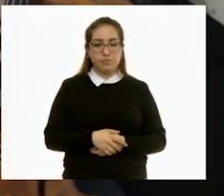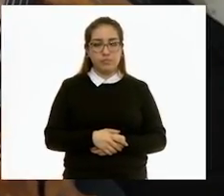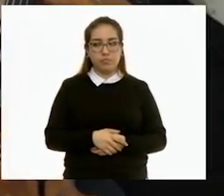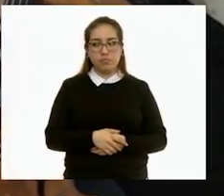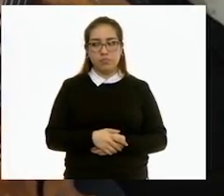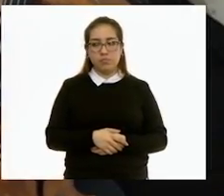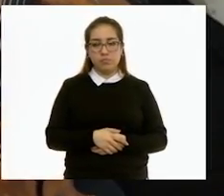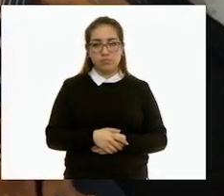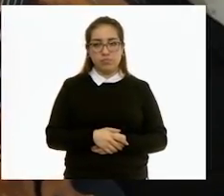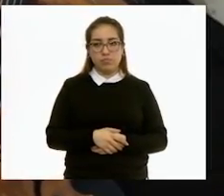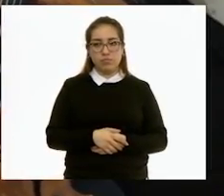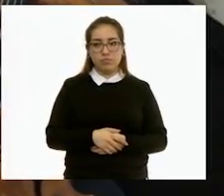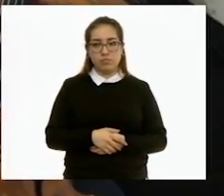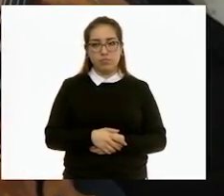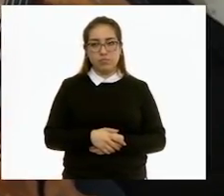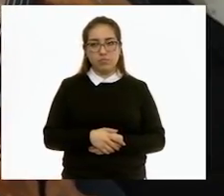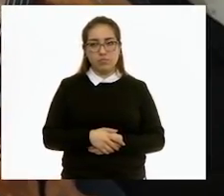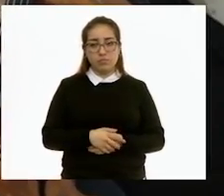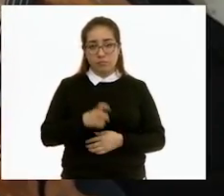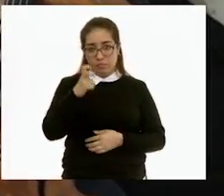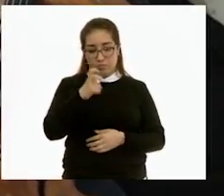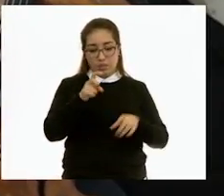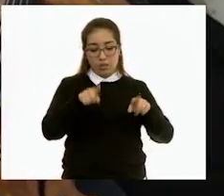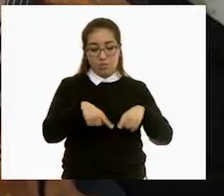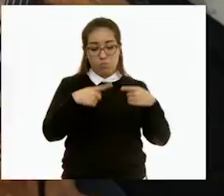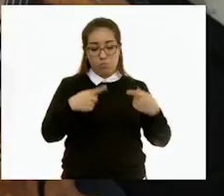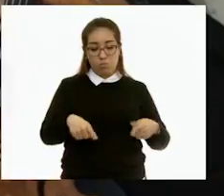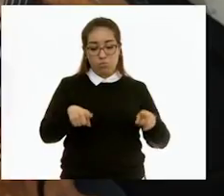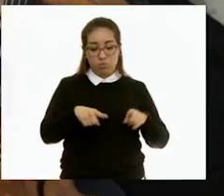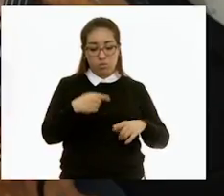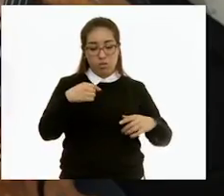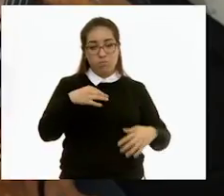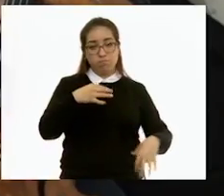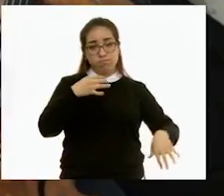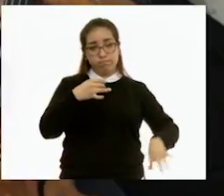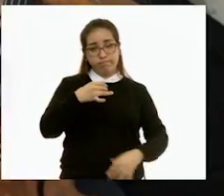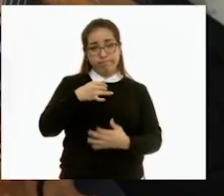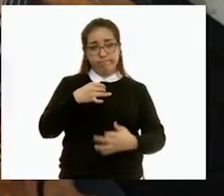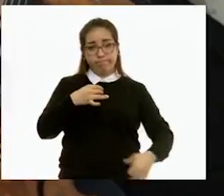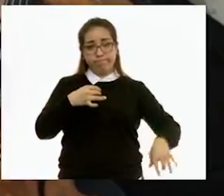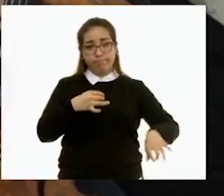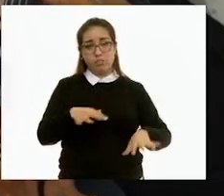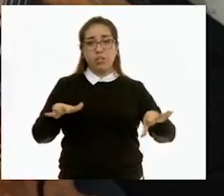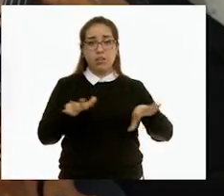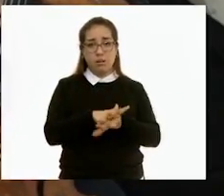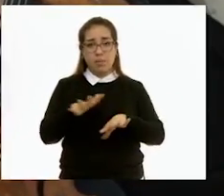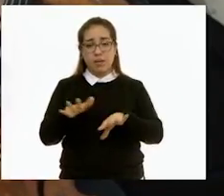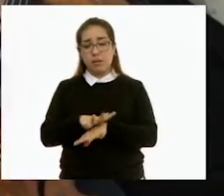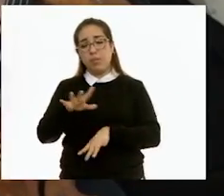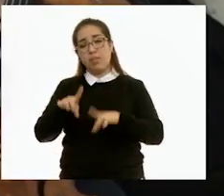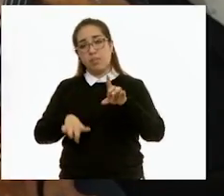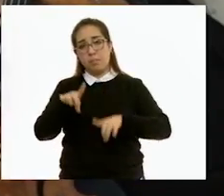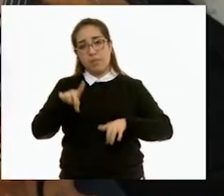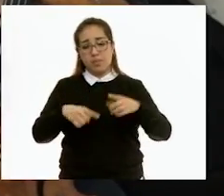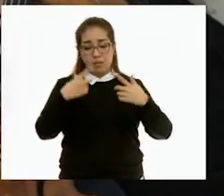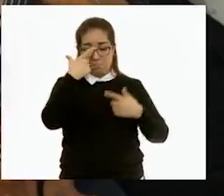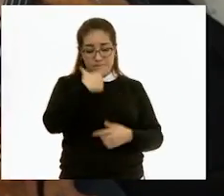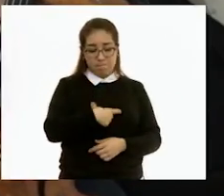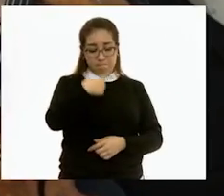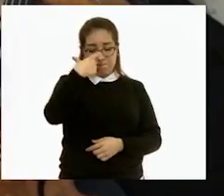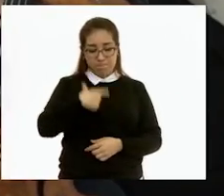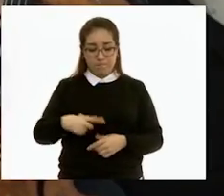El papel del instrumento varía también dependiendo del compositor, o más bien de la